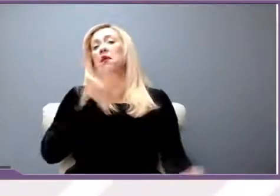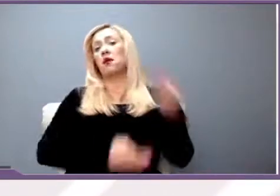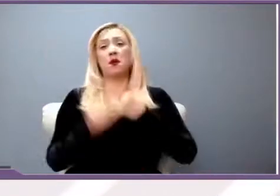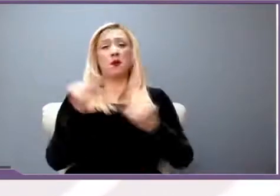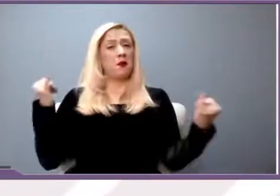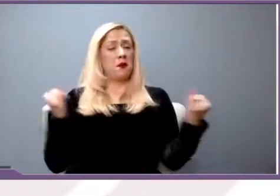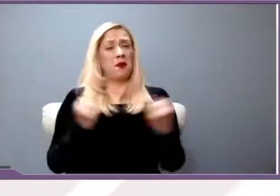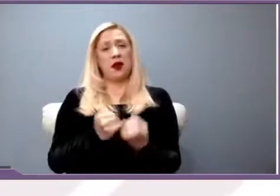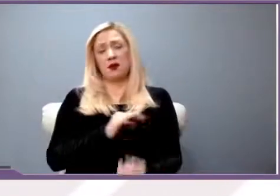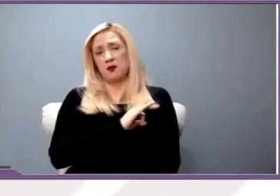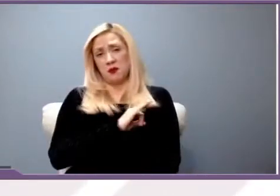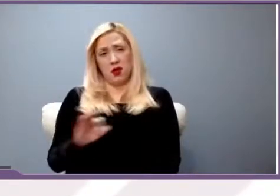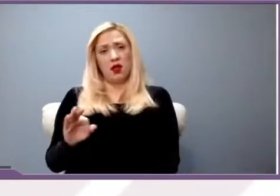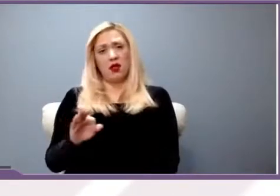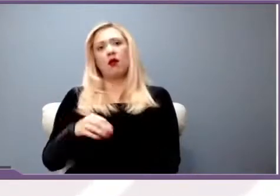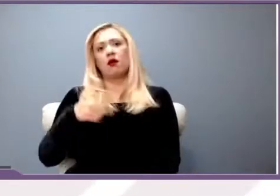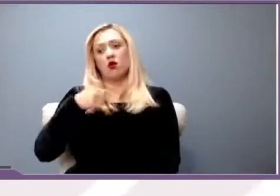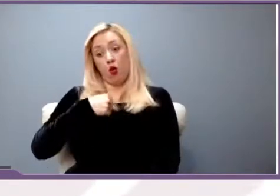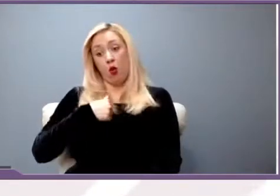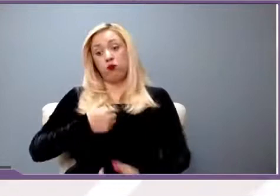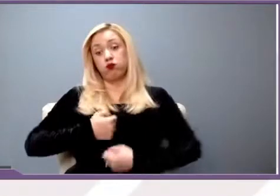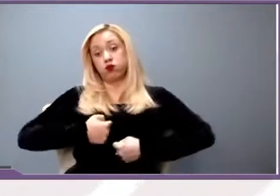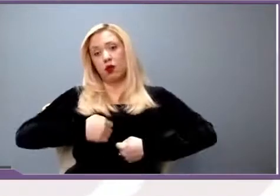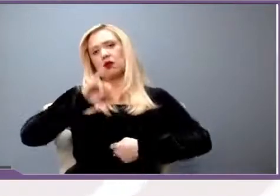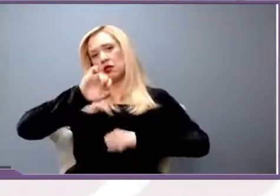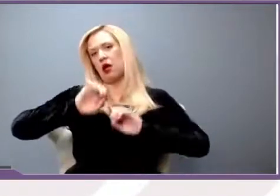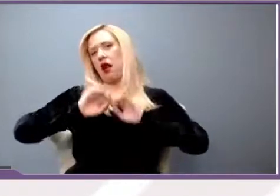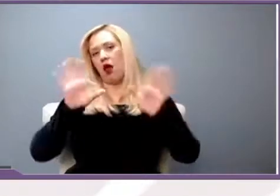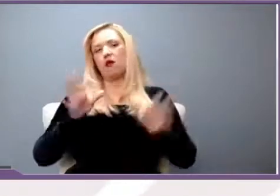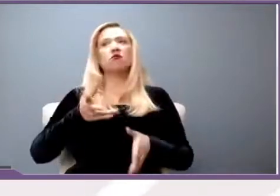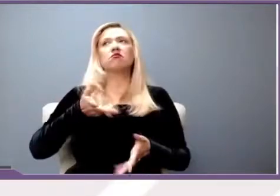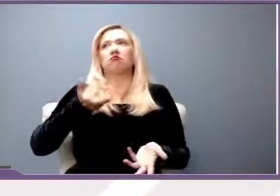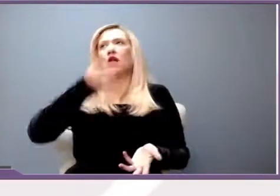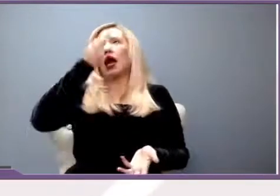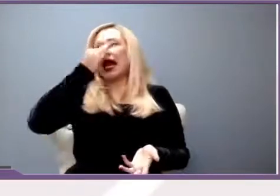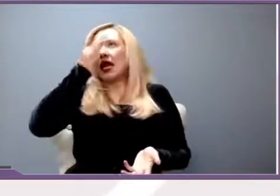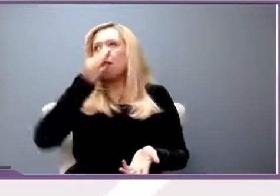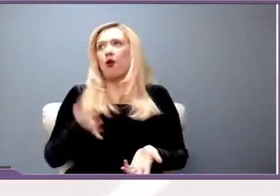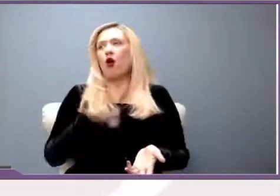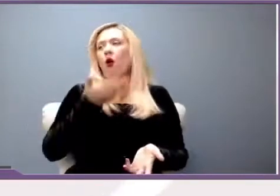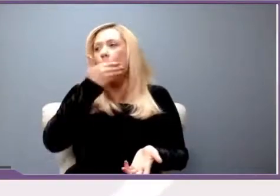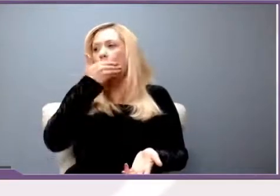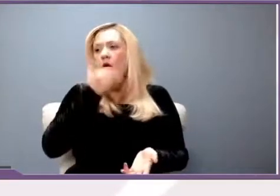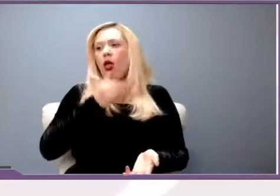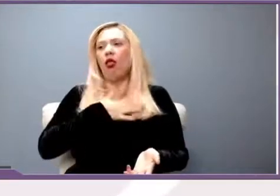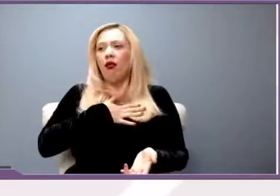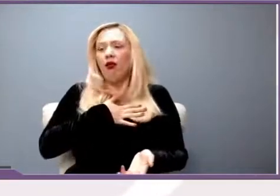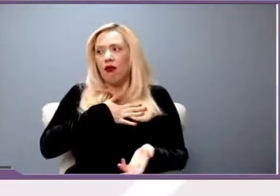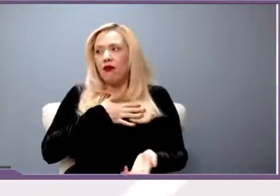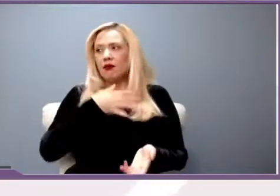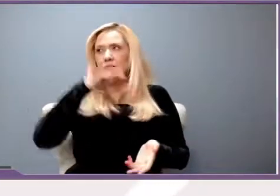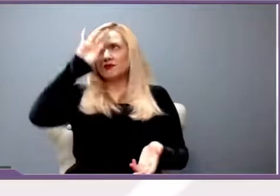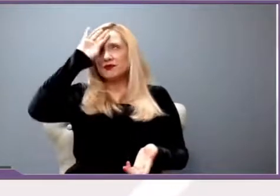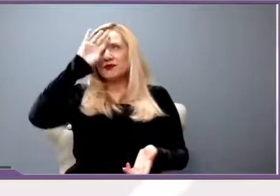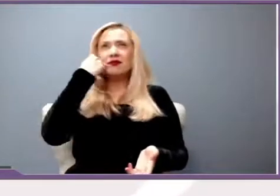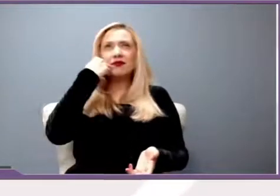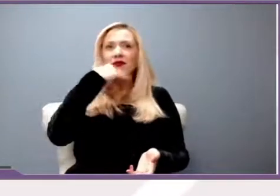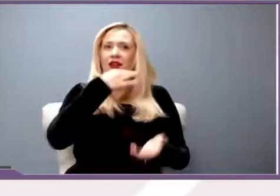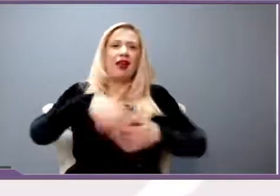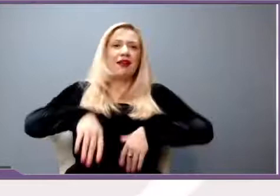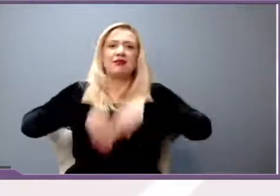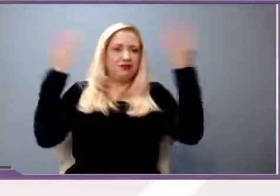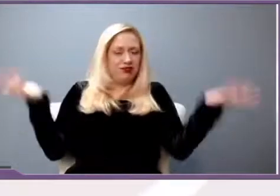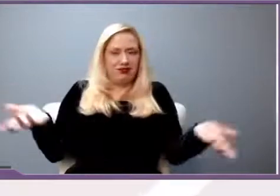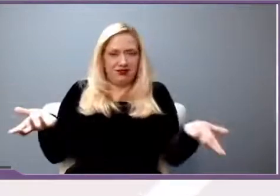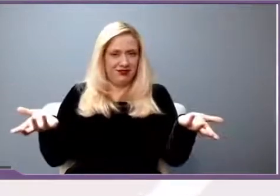tener, sí, otro tipo de enfermedades, pero no sé, pues gripas, no sé, otras cuestiones, ¿no? No necesariamente por existirnos